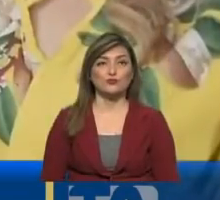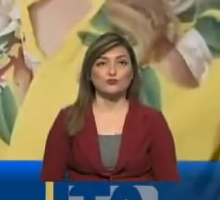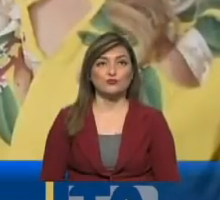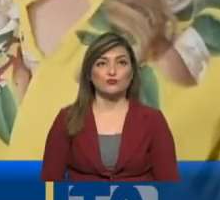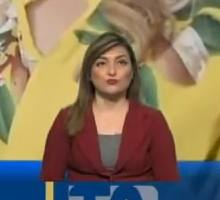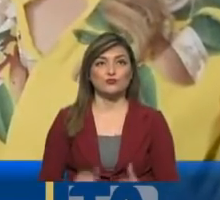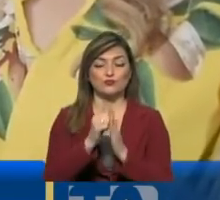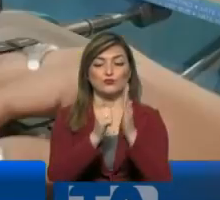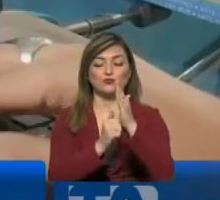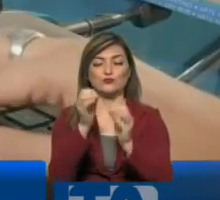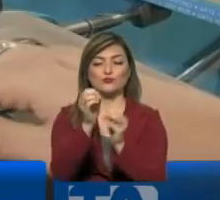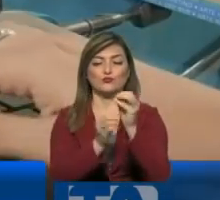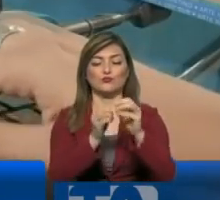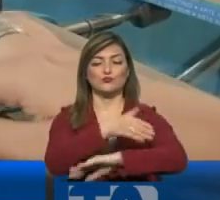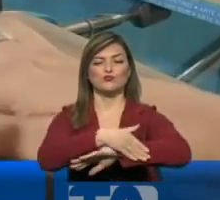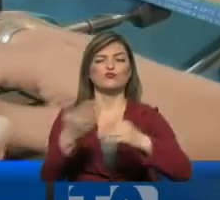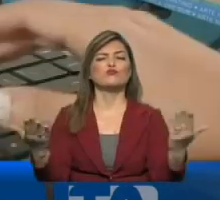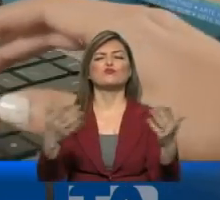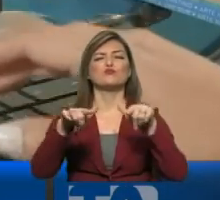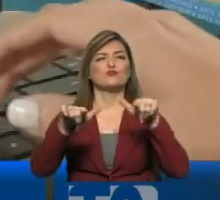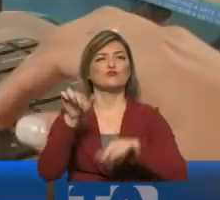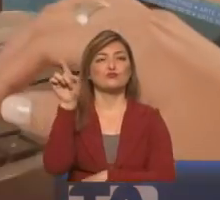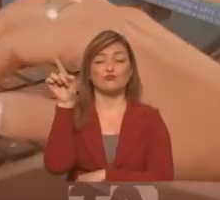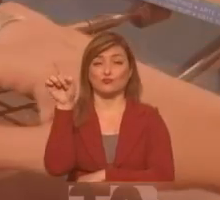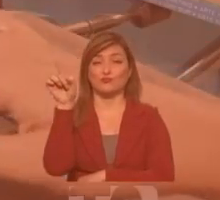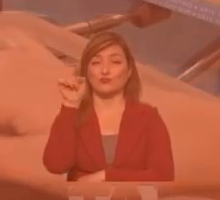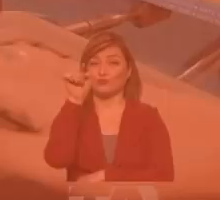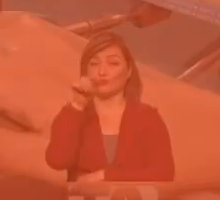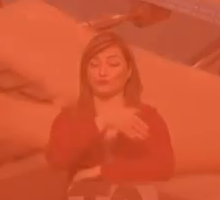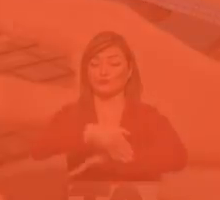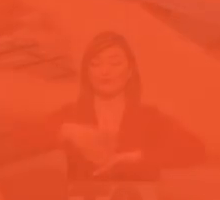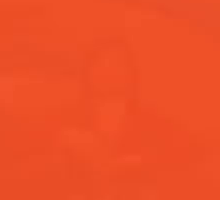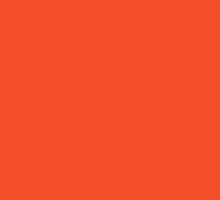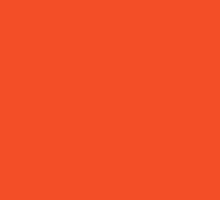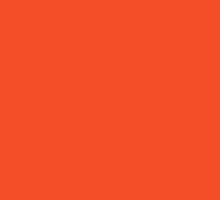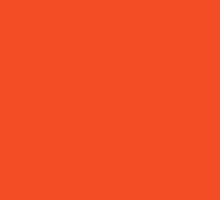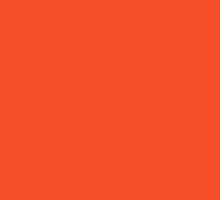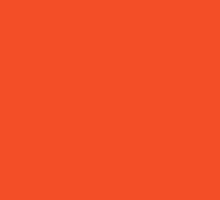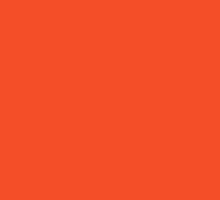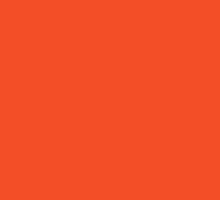Conozca las agencias habilitadas en www.registrocivil.gov.es.